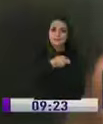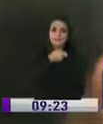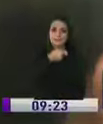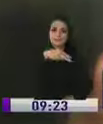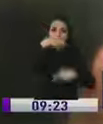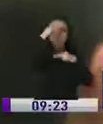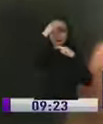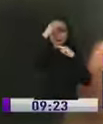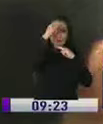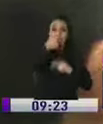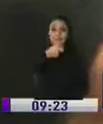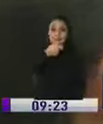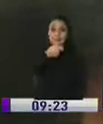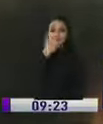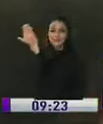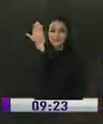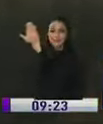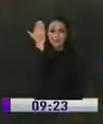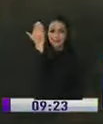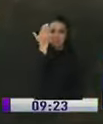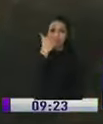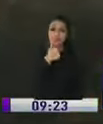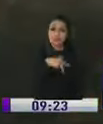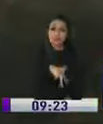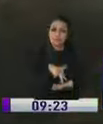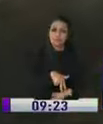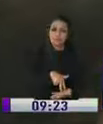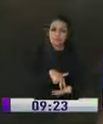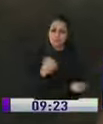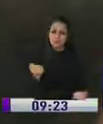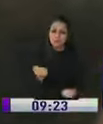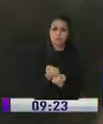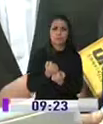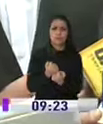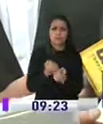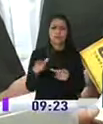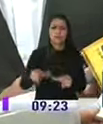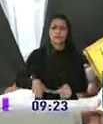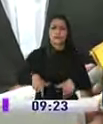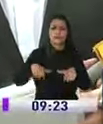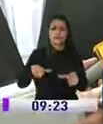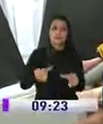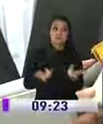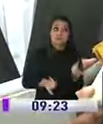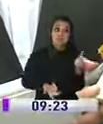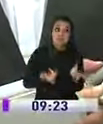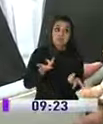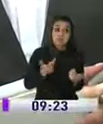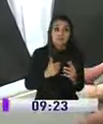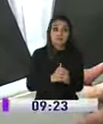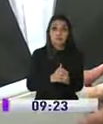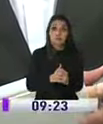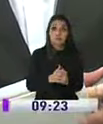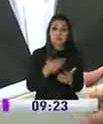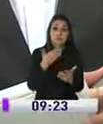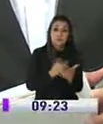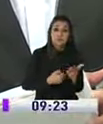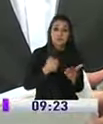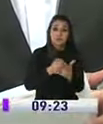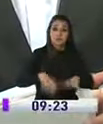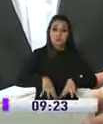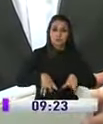televisiva a un medio de comunicación, en el cual dejó sentada su posición ante varios temas. Parecería ser que esta lucha frontal contra la corrupción